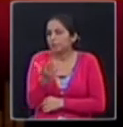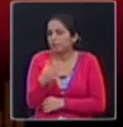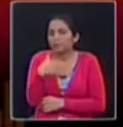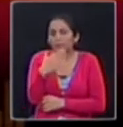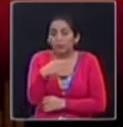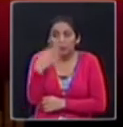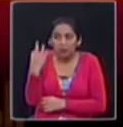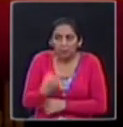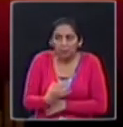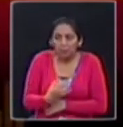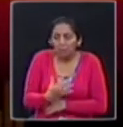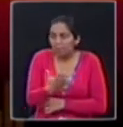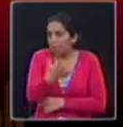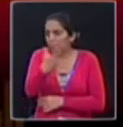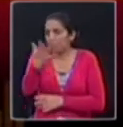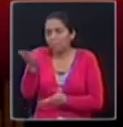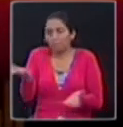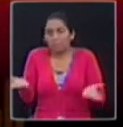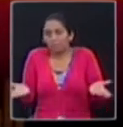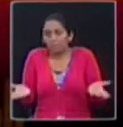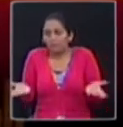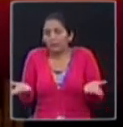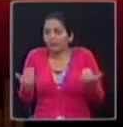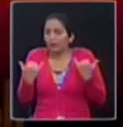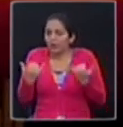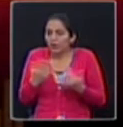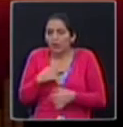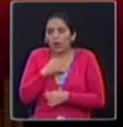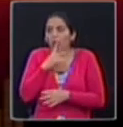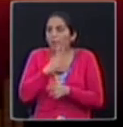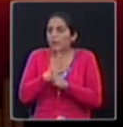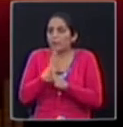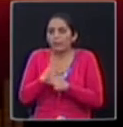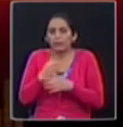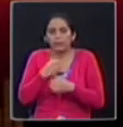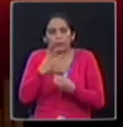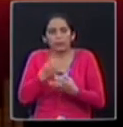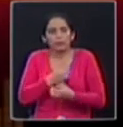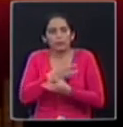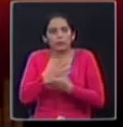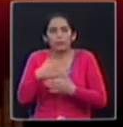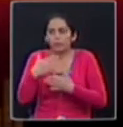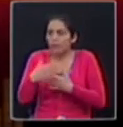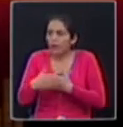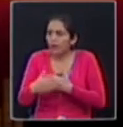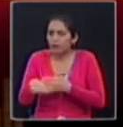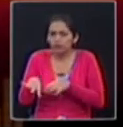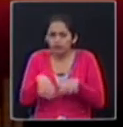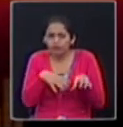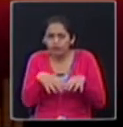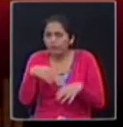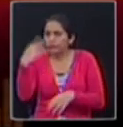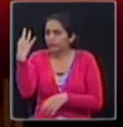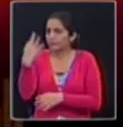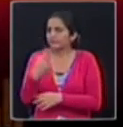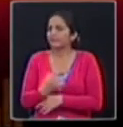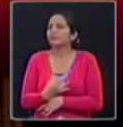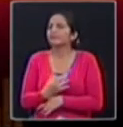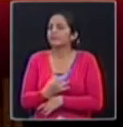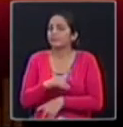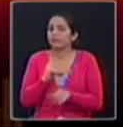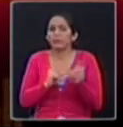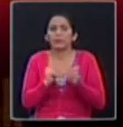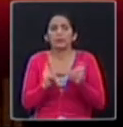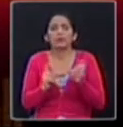no van a ser permanentes en el tiempo. Y hay que activar un aparato productivo que tiene ciertas necesidades para que más ecuatorianos tengan